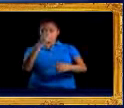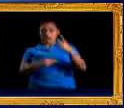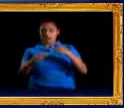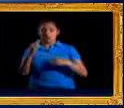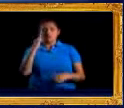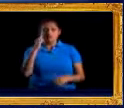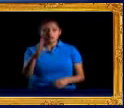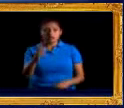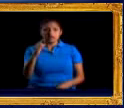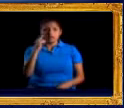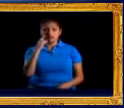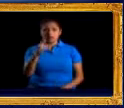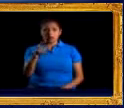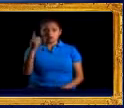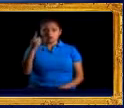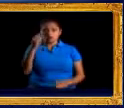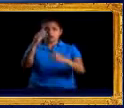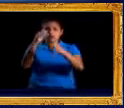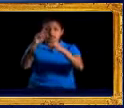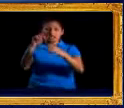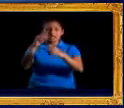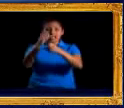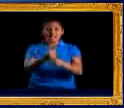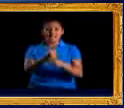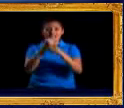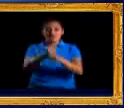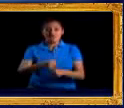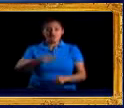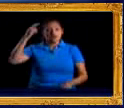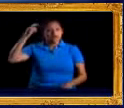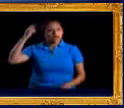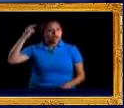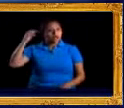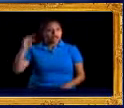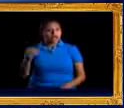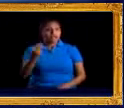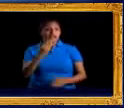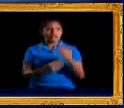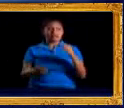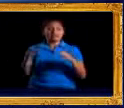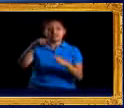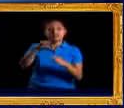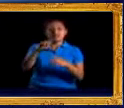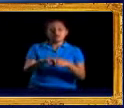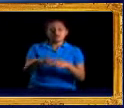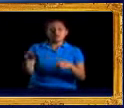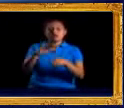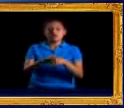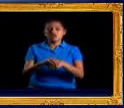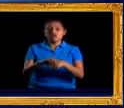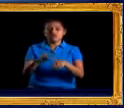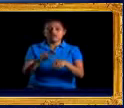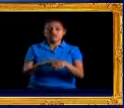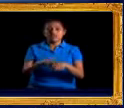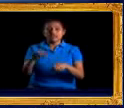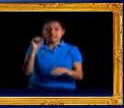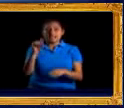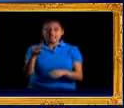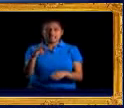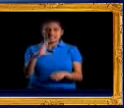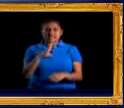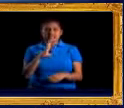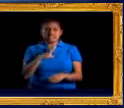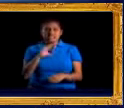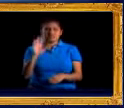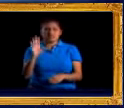miré un caballo negro. El que iba sentado sobre él tenía en su mano